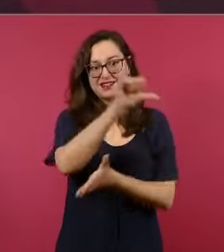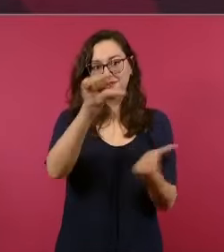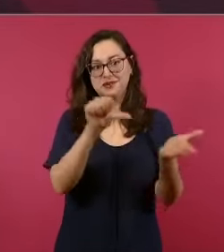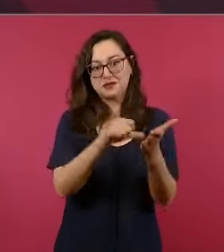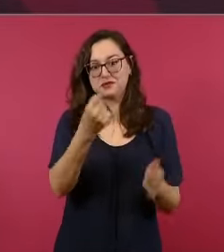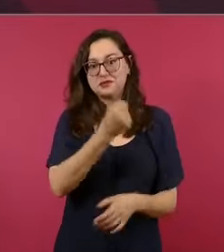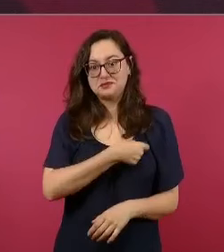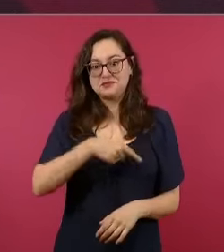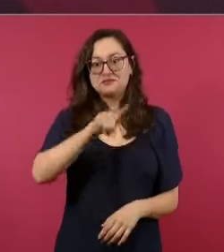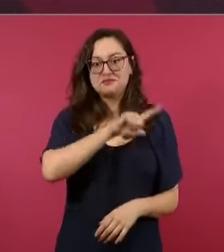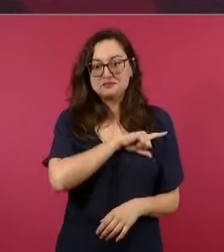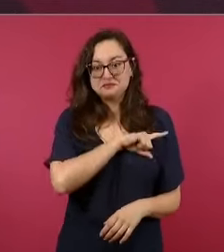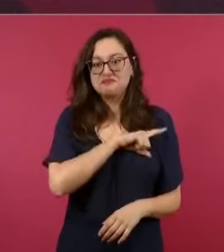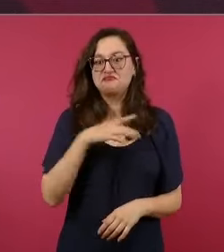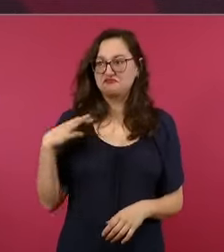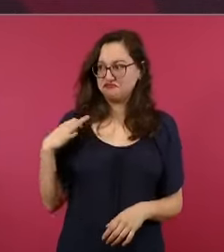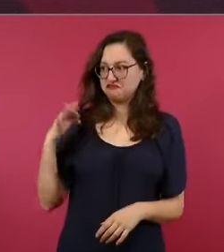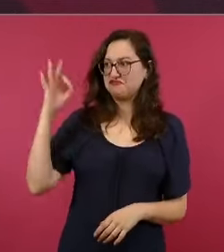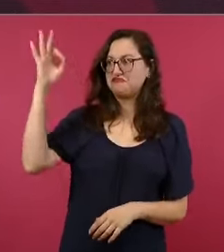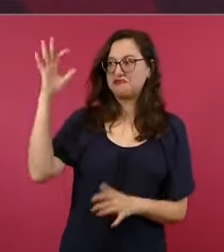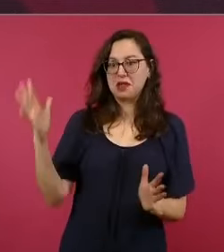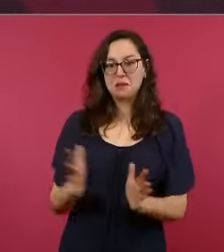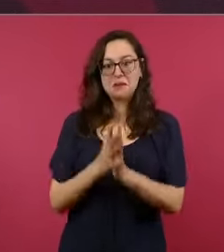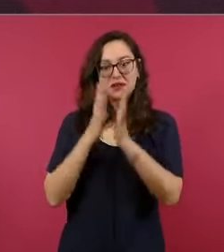participando porque están